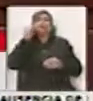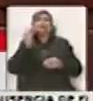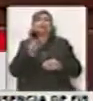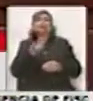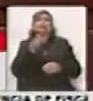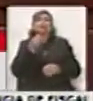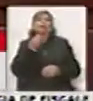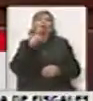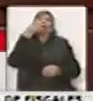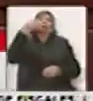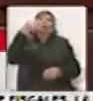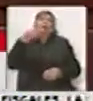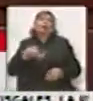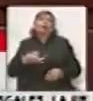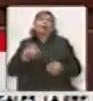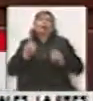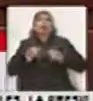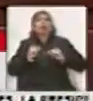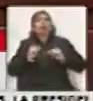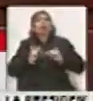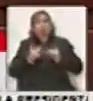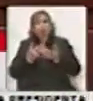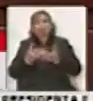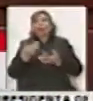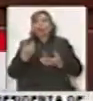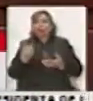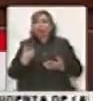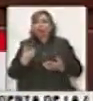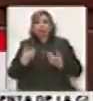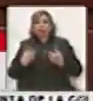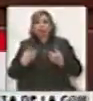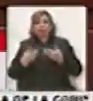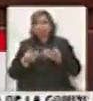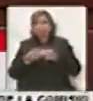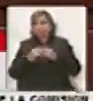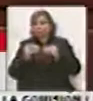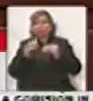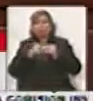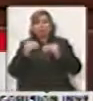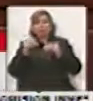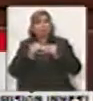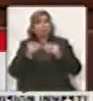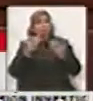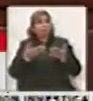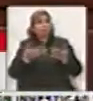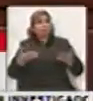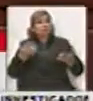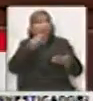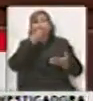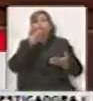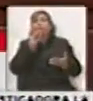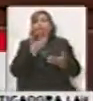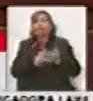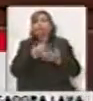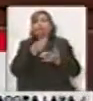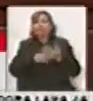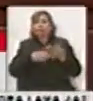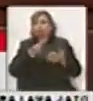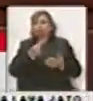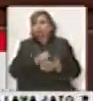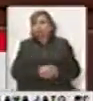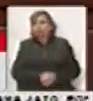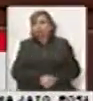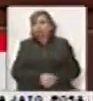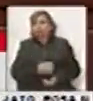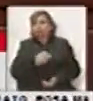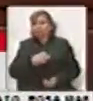son la verdadera posibilidad de tener cultivos alternativos con producción adecuada y con buenos precios para los productores,